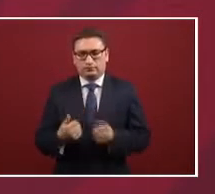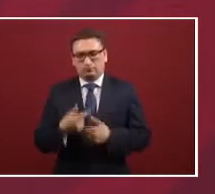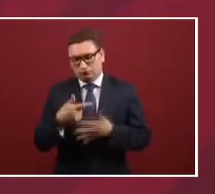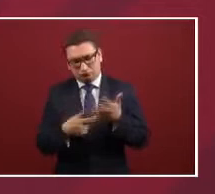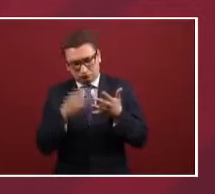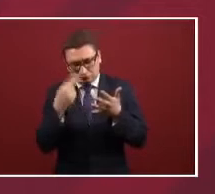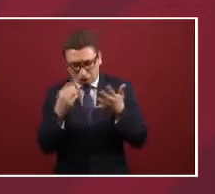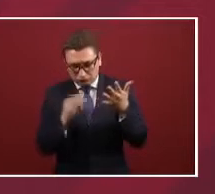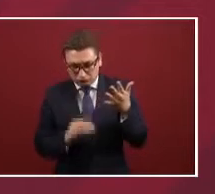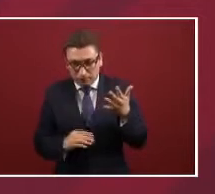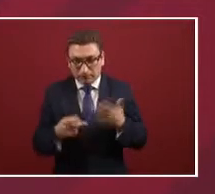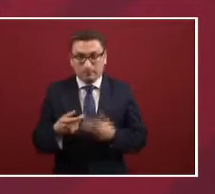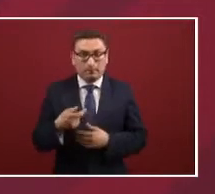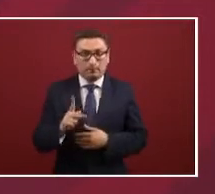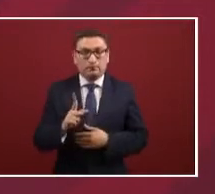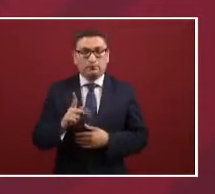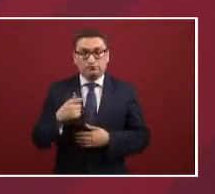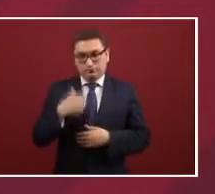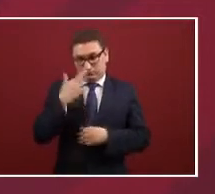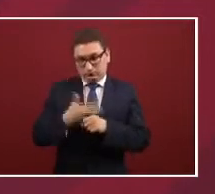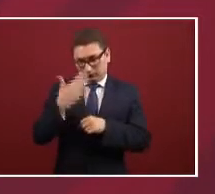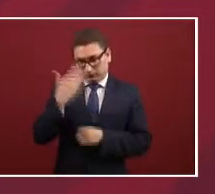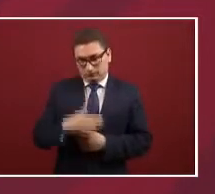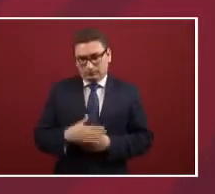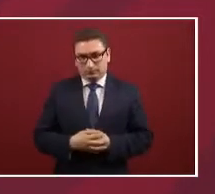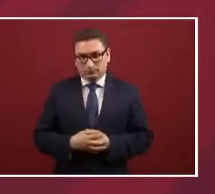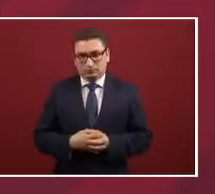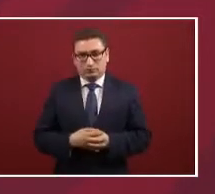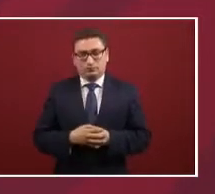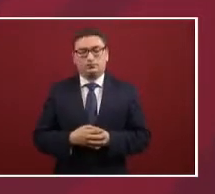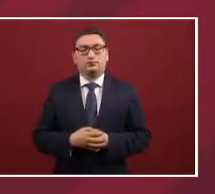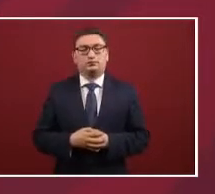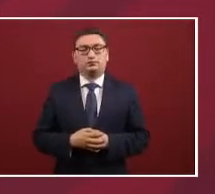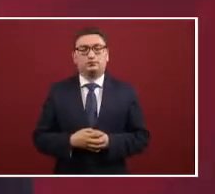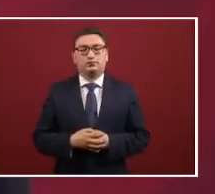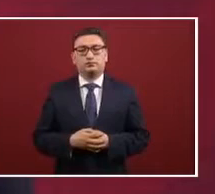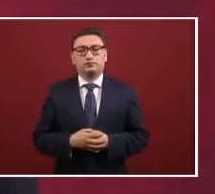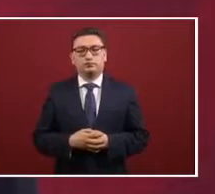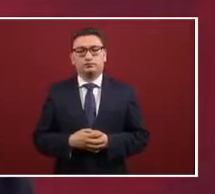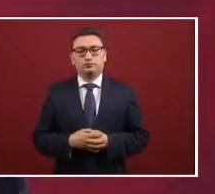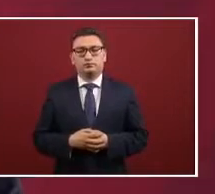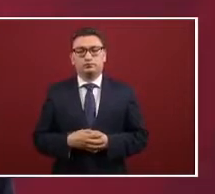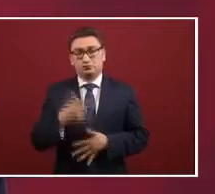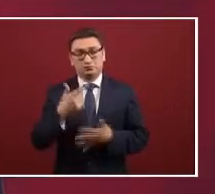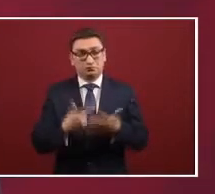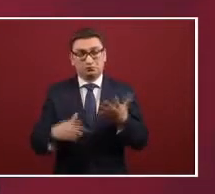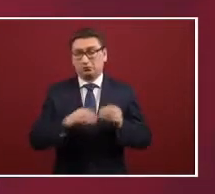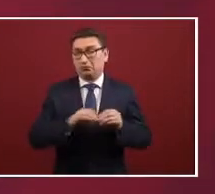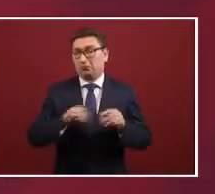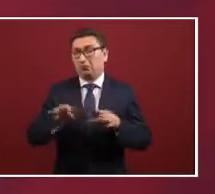no sé por la dice este tema